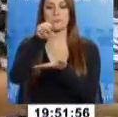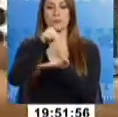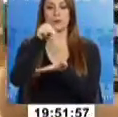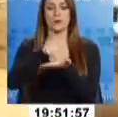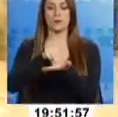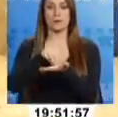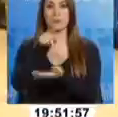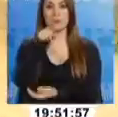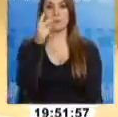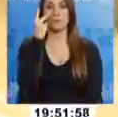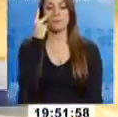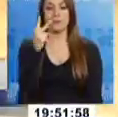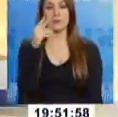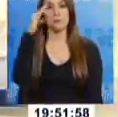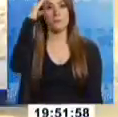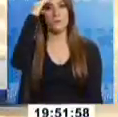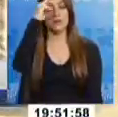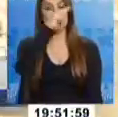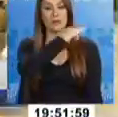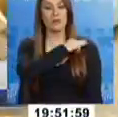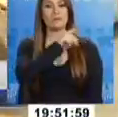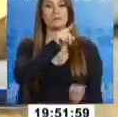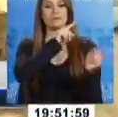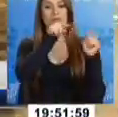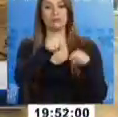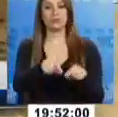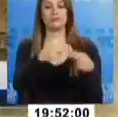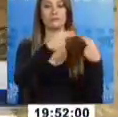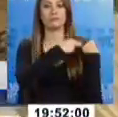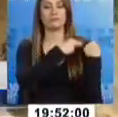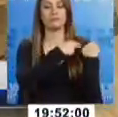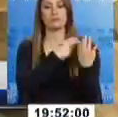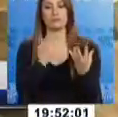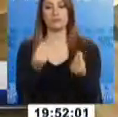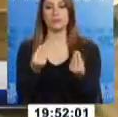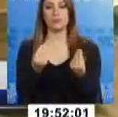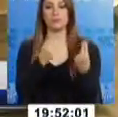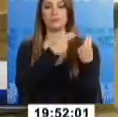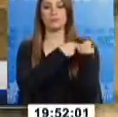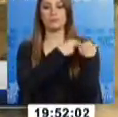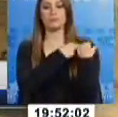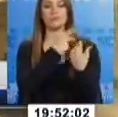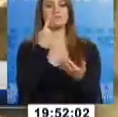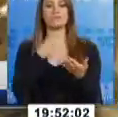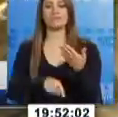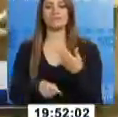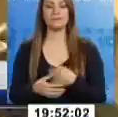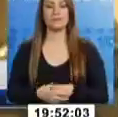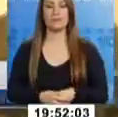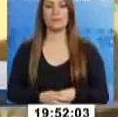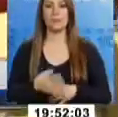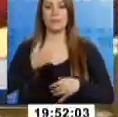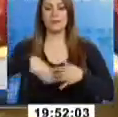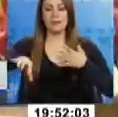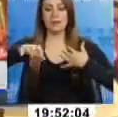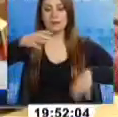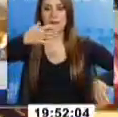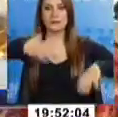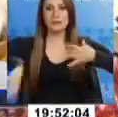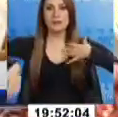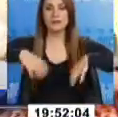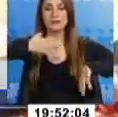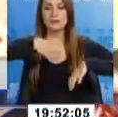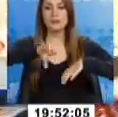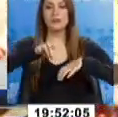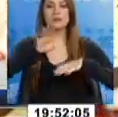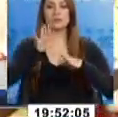podemos observar, los militares están aquí, se han hecho cargo ya de lo que es la clasificación de